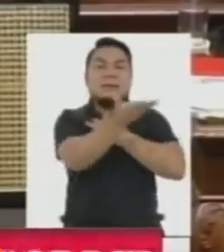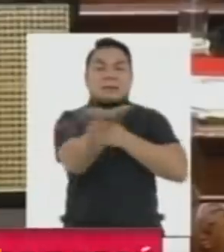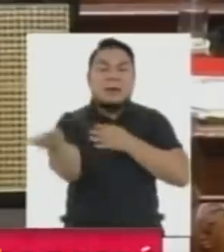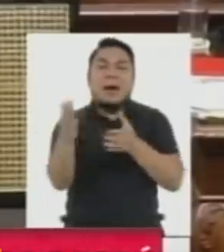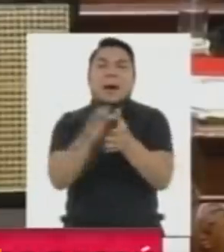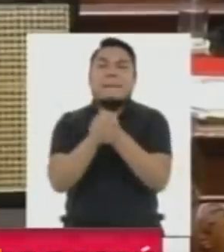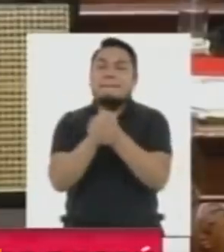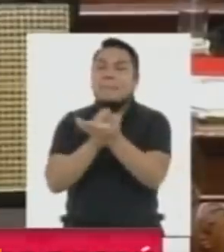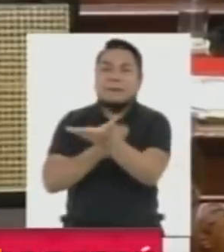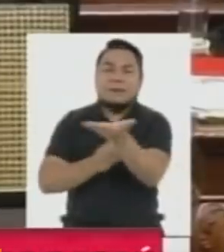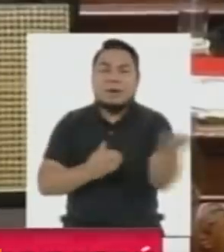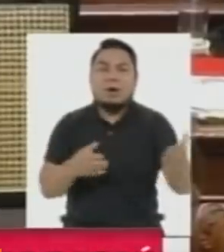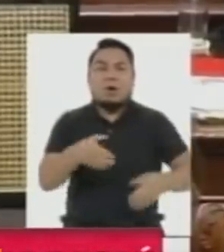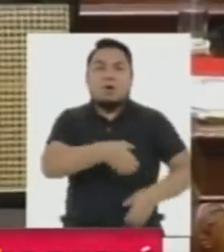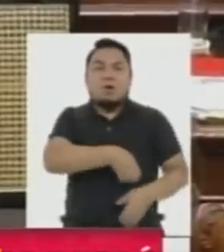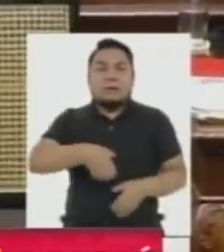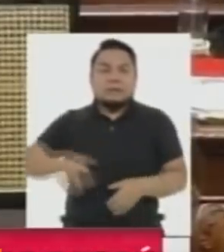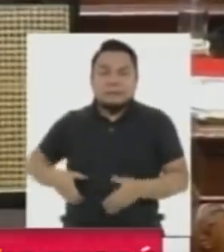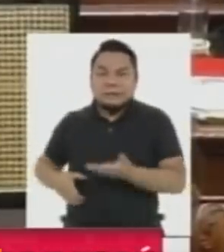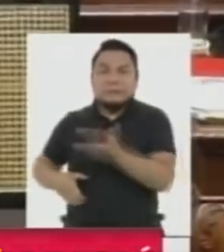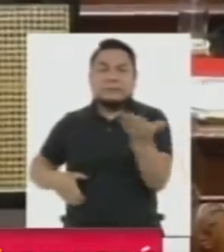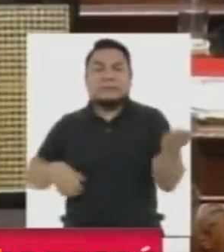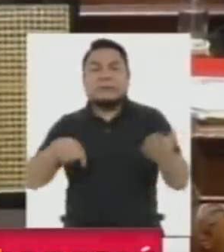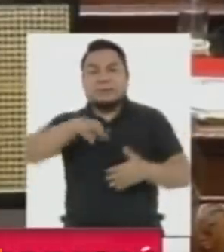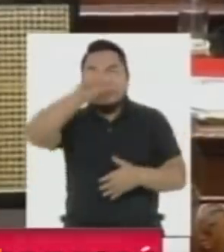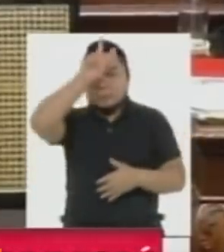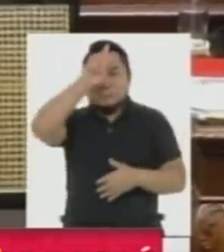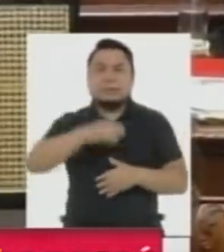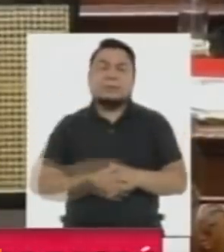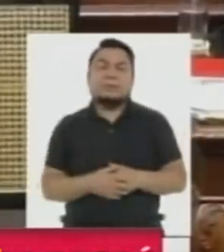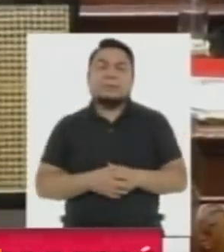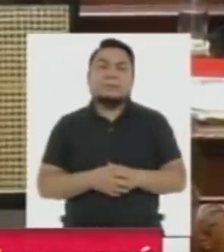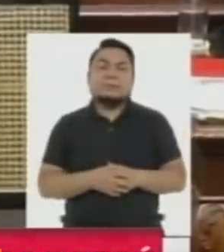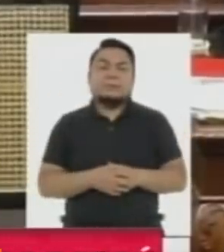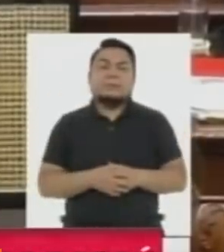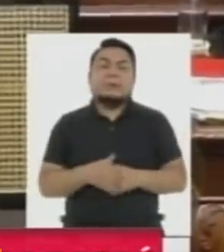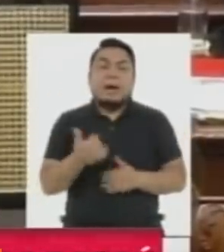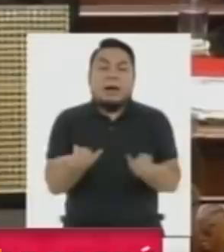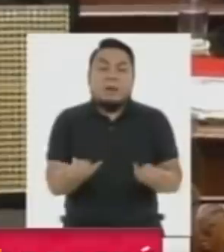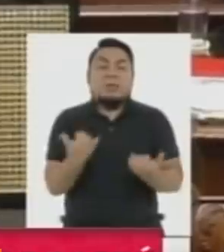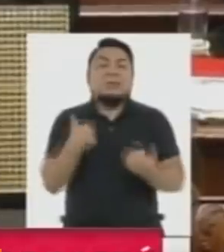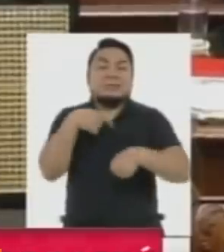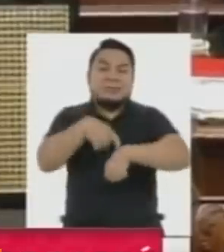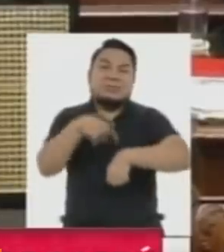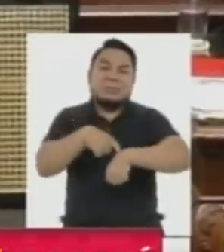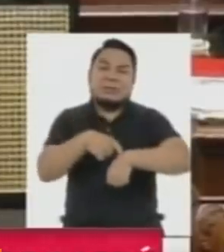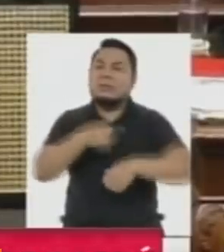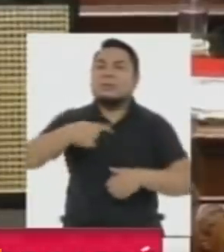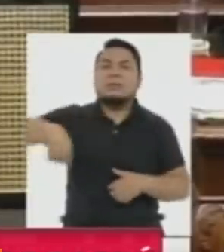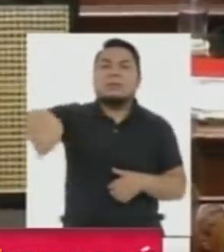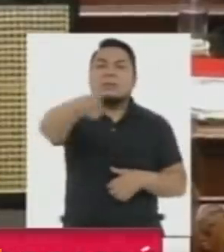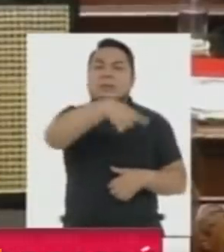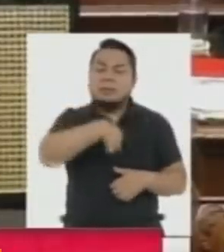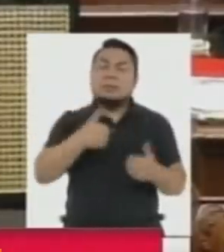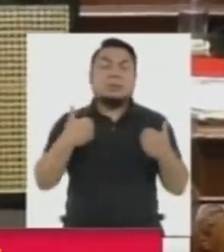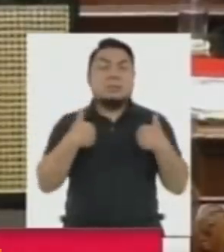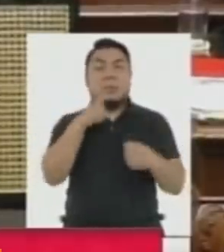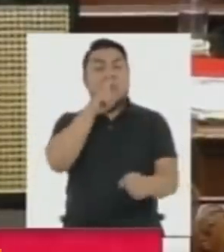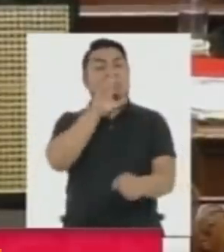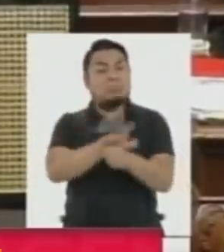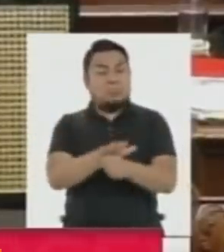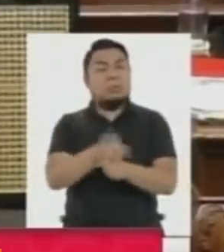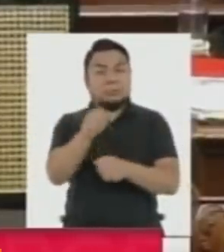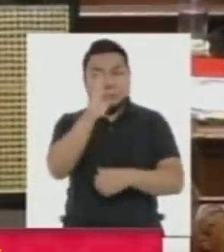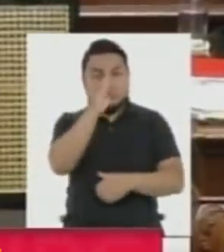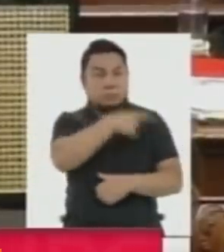es inédito estás escuchando de la repone a una legisladora mercedes aráoz fernández que está